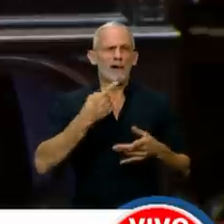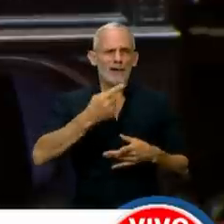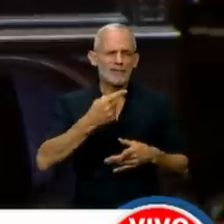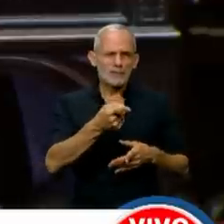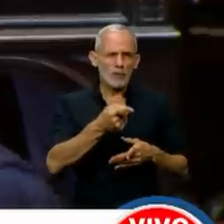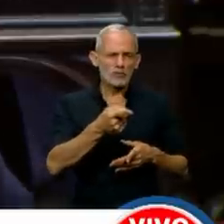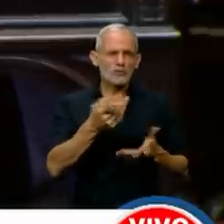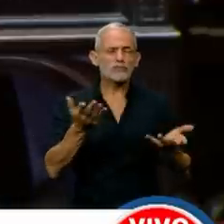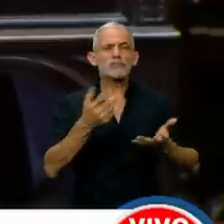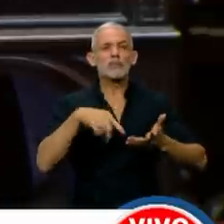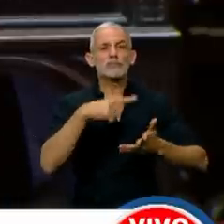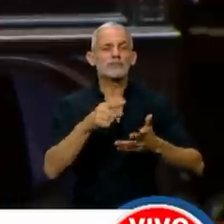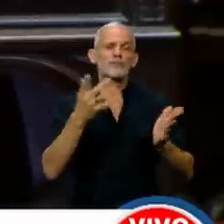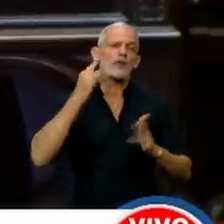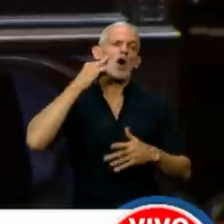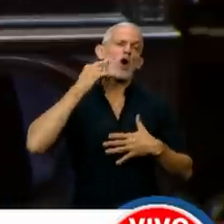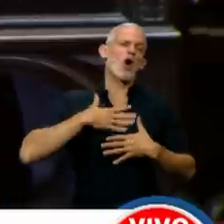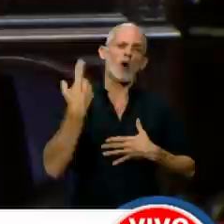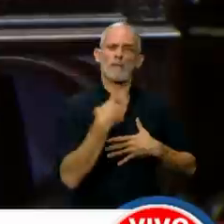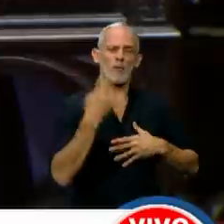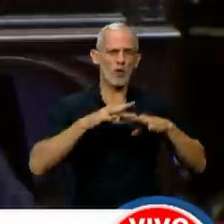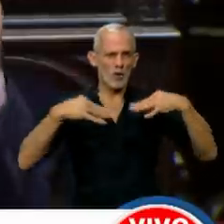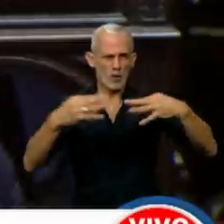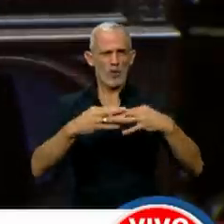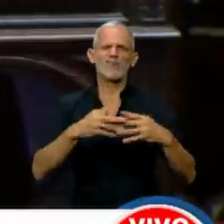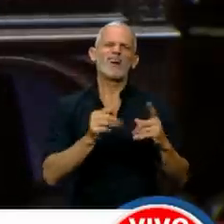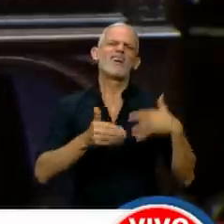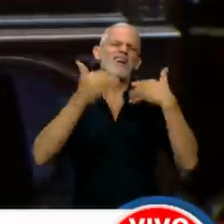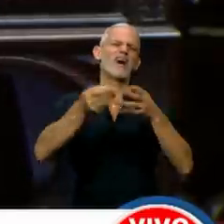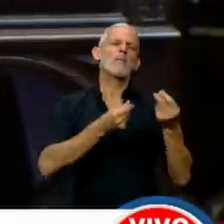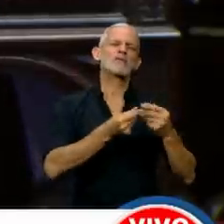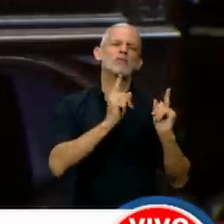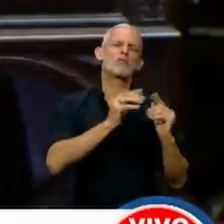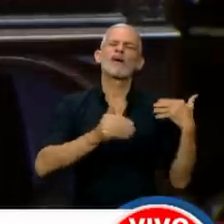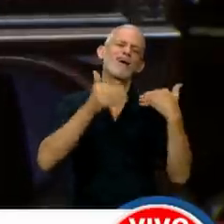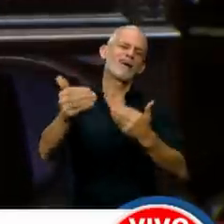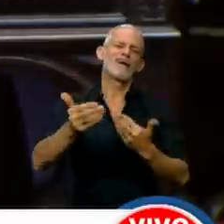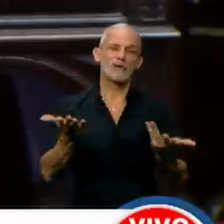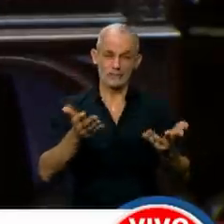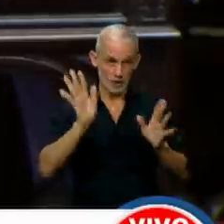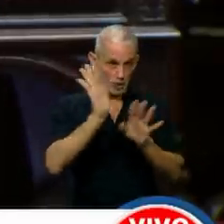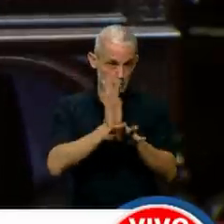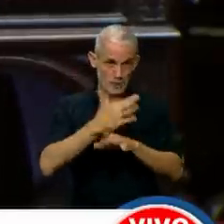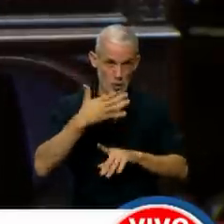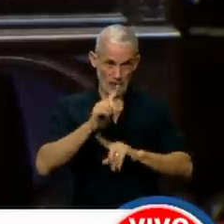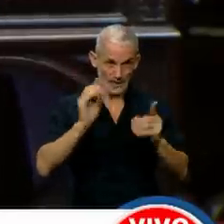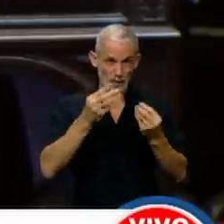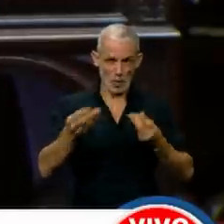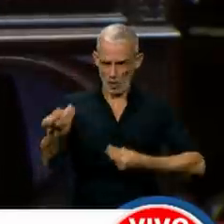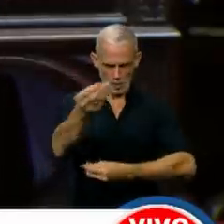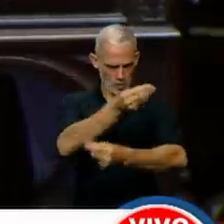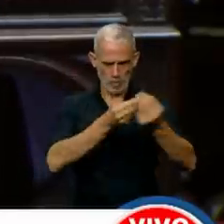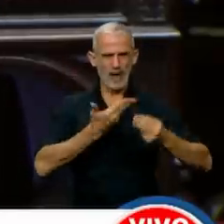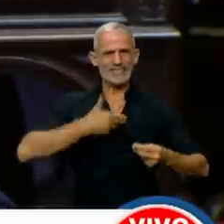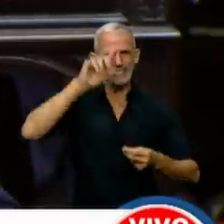que lo que nos resulta cómodo es que se prorrogue el presupuesto vigente no entendemos la complejidad de la administración financiera del